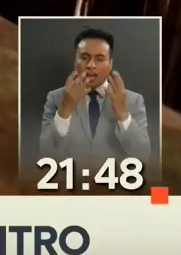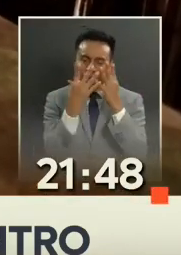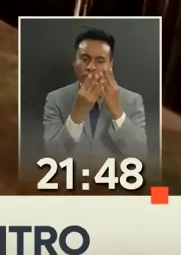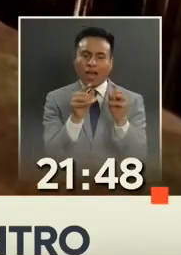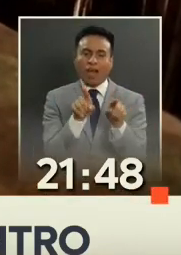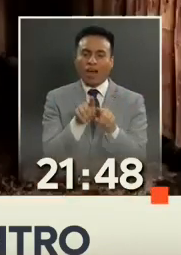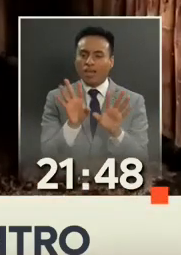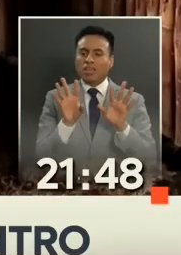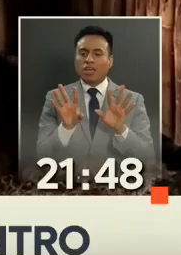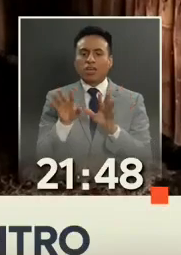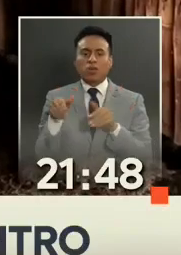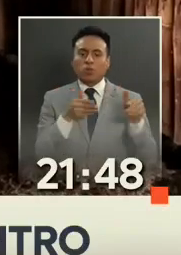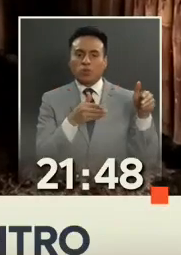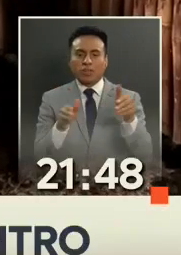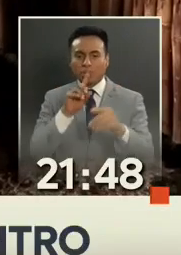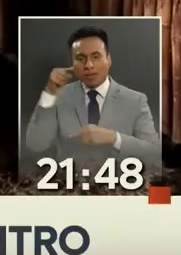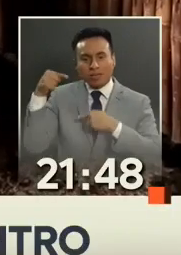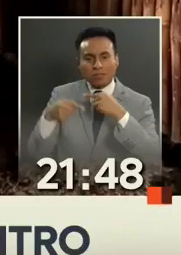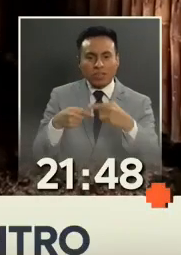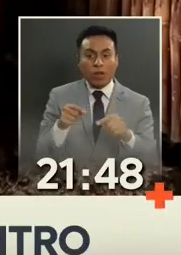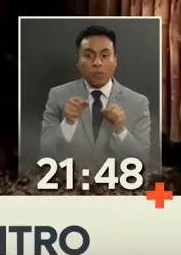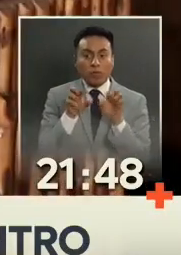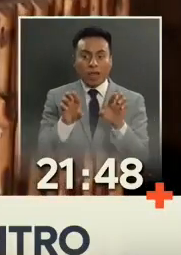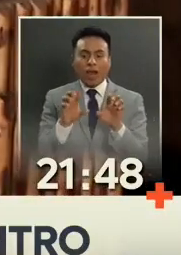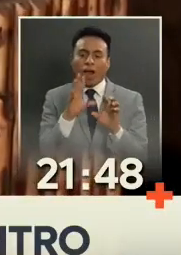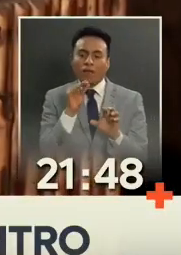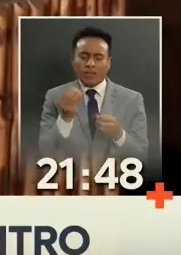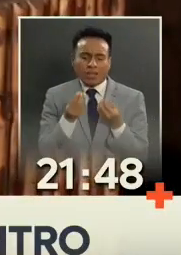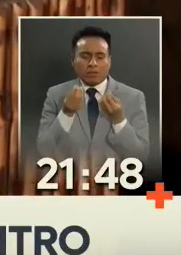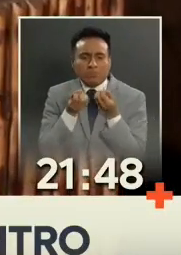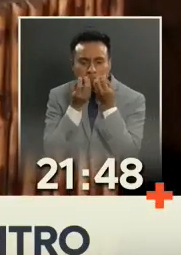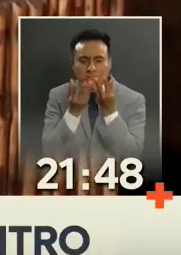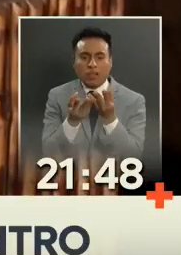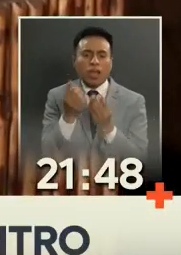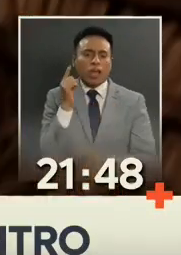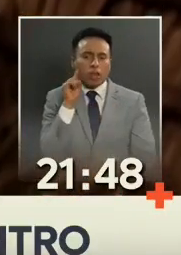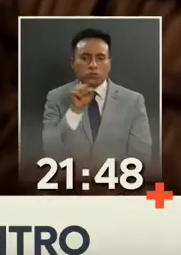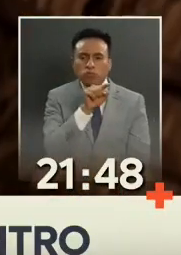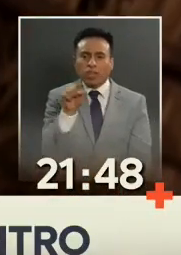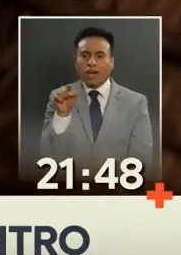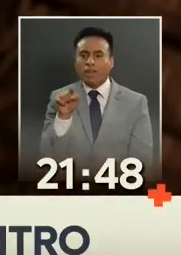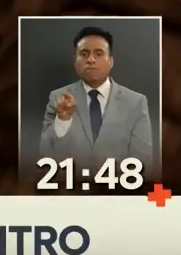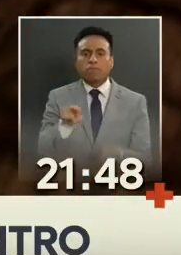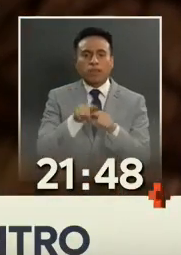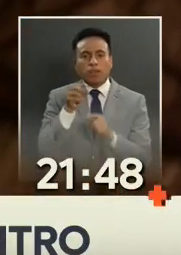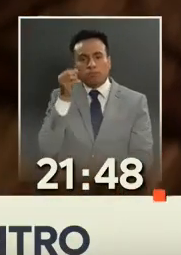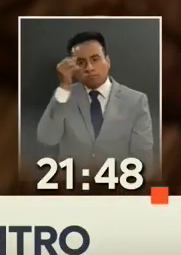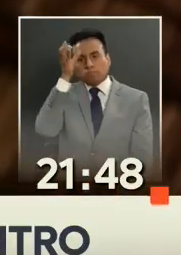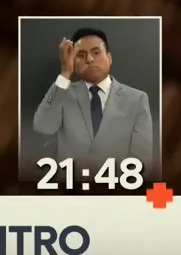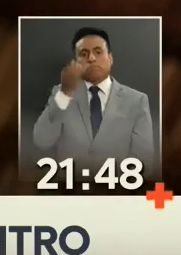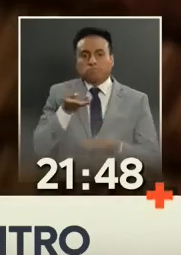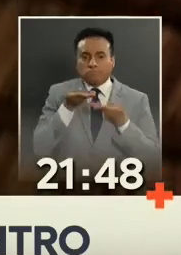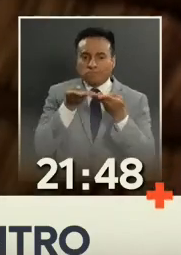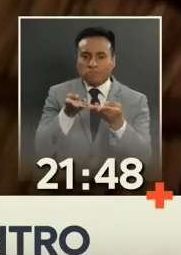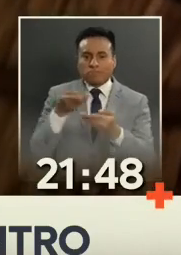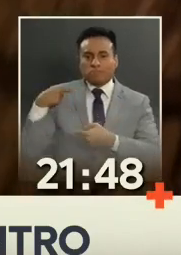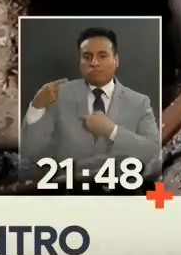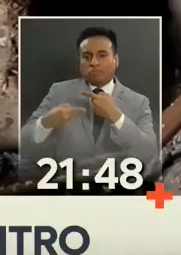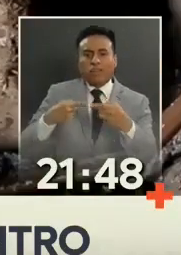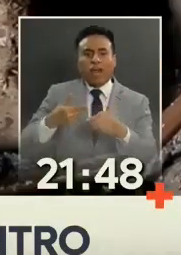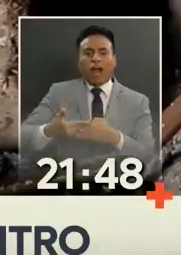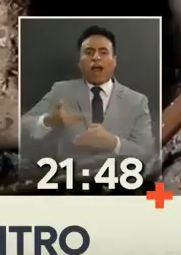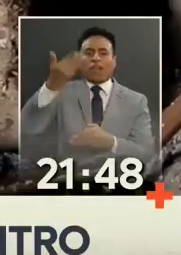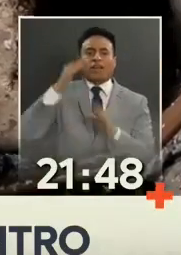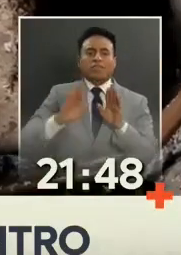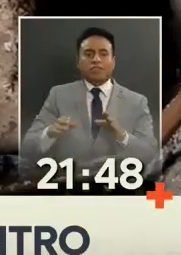ruta patrimonial, la oportunidad de hablar de lo que nos pasa, escuchar, traspasar conocimiento como lo hacían antiguamente los